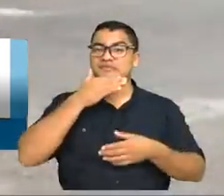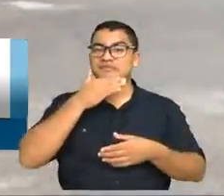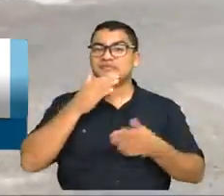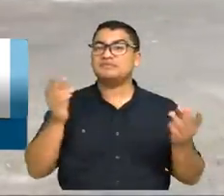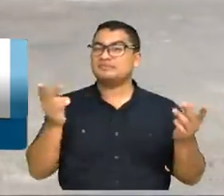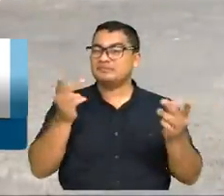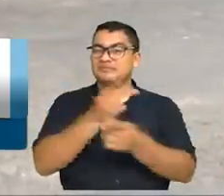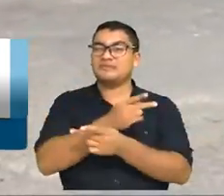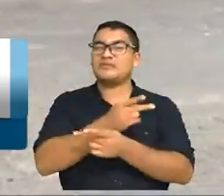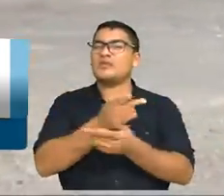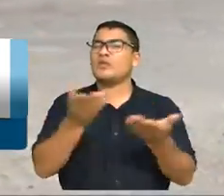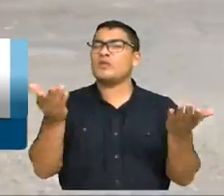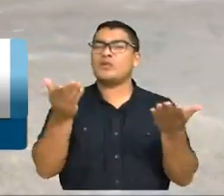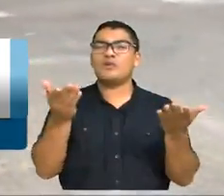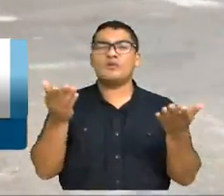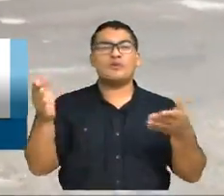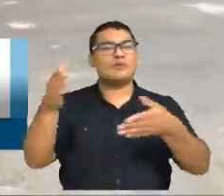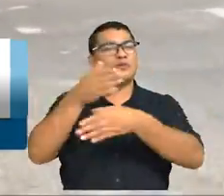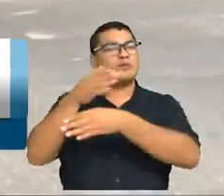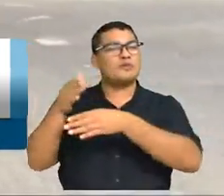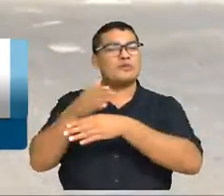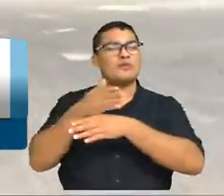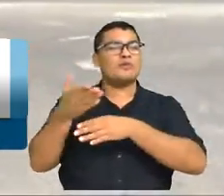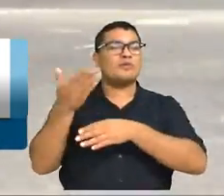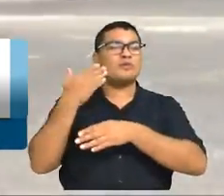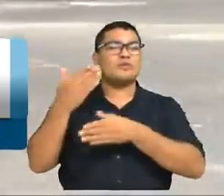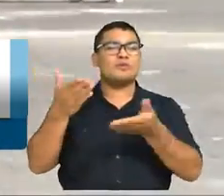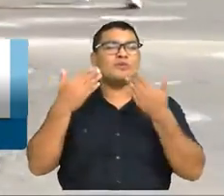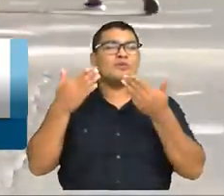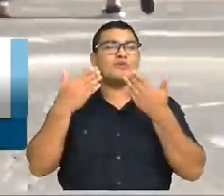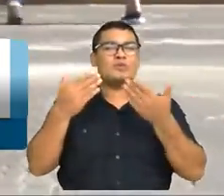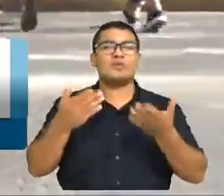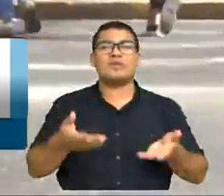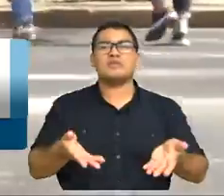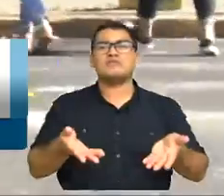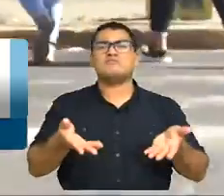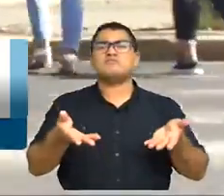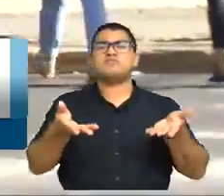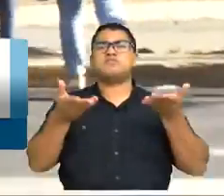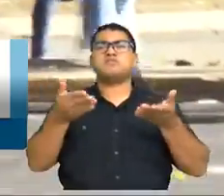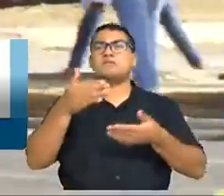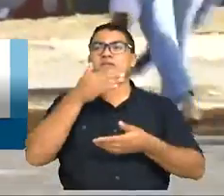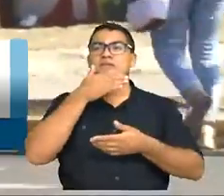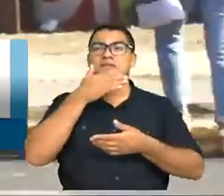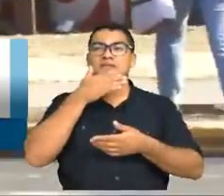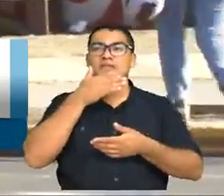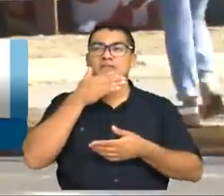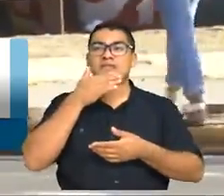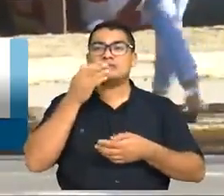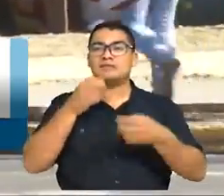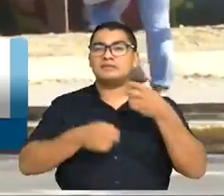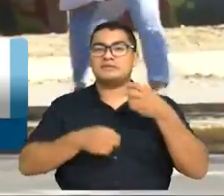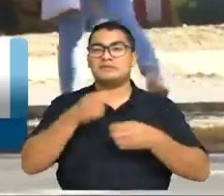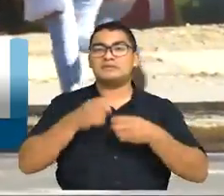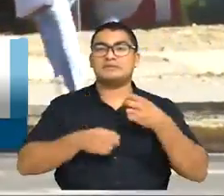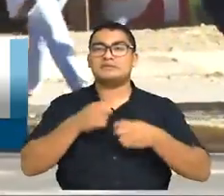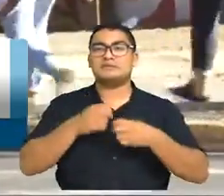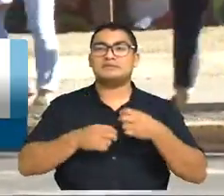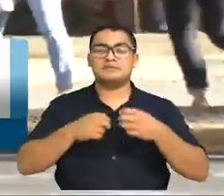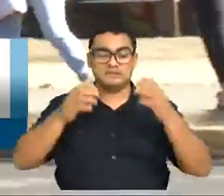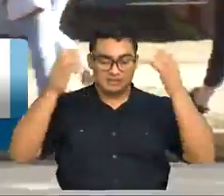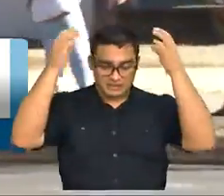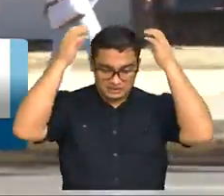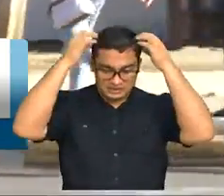¿Qué órganos son los que se dañan por el golpe de calor? Bueno, el primero que se daña o que se altera es el nivel del